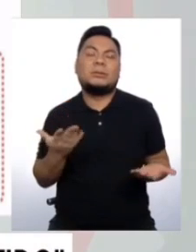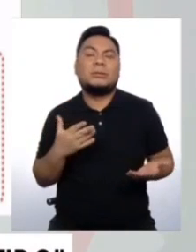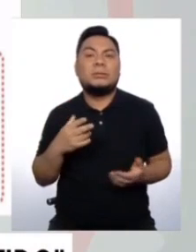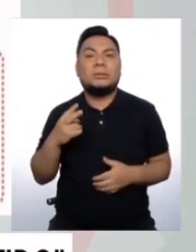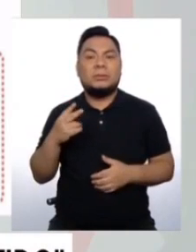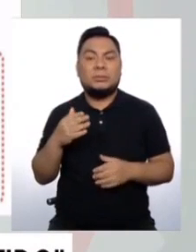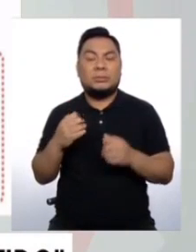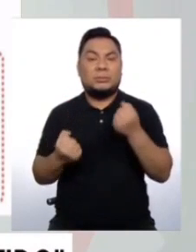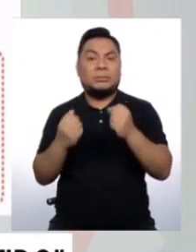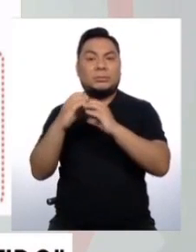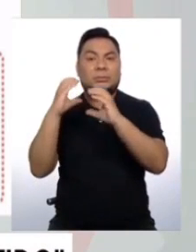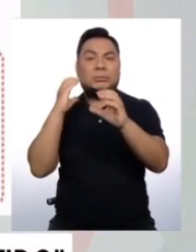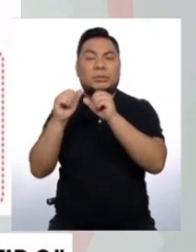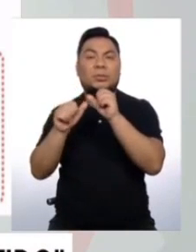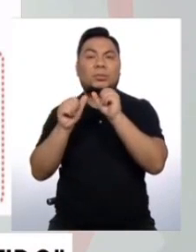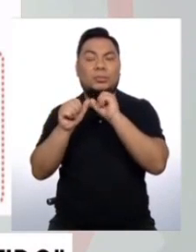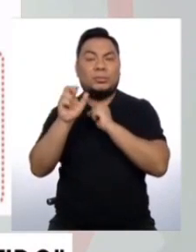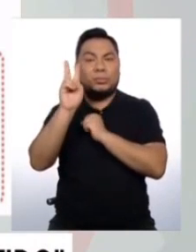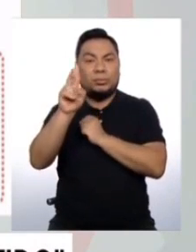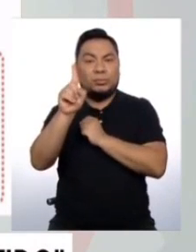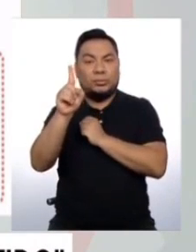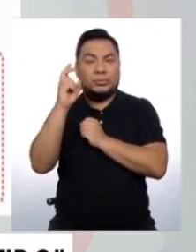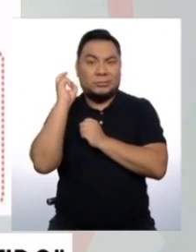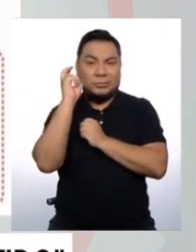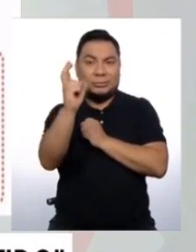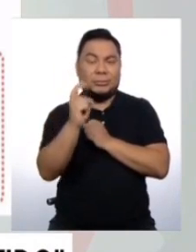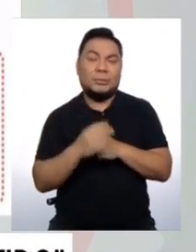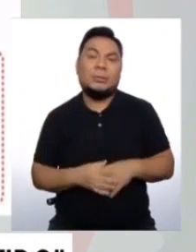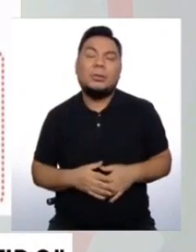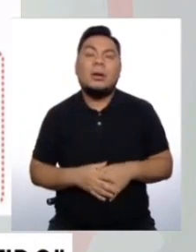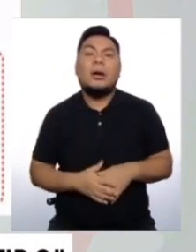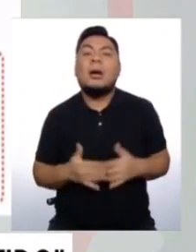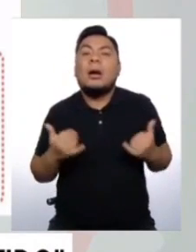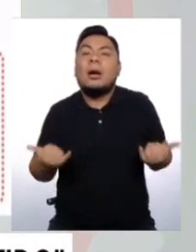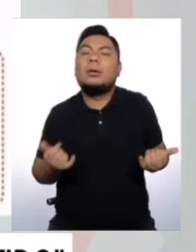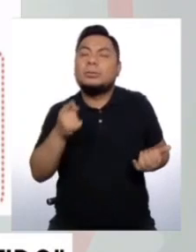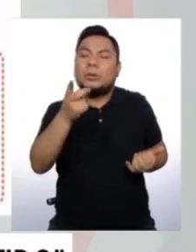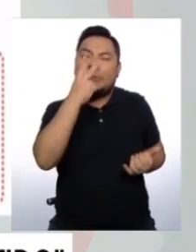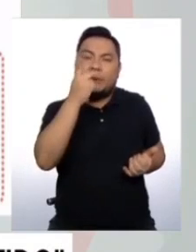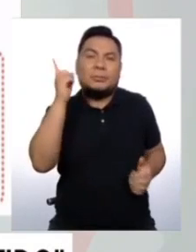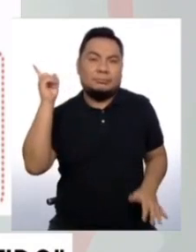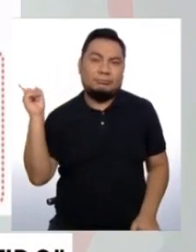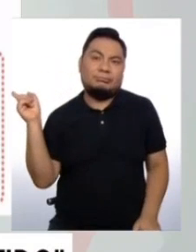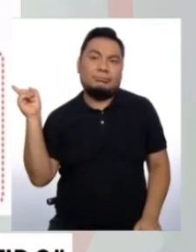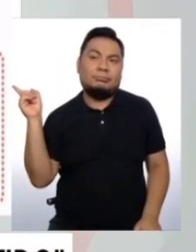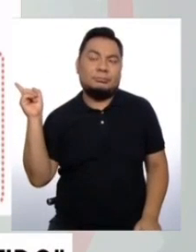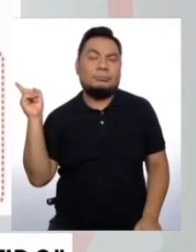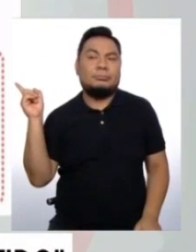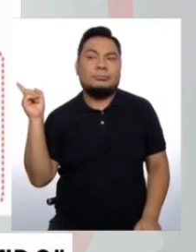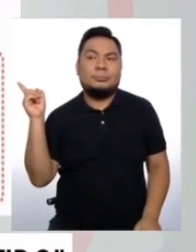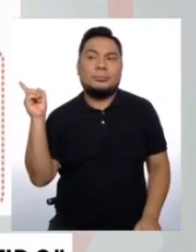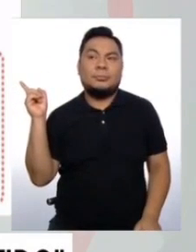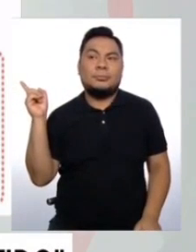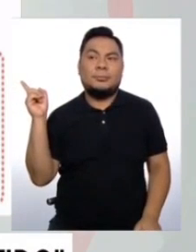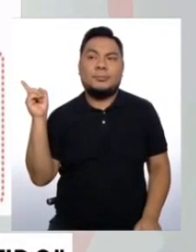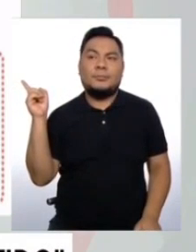línea 1. Y ahí pueden ustedes apreciar claramente.